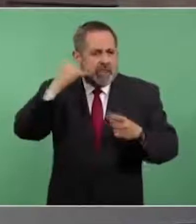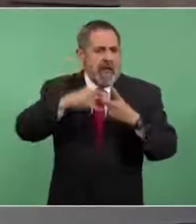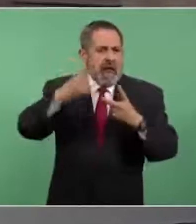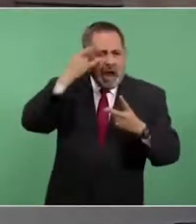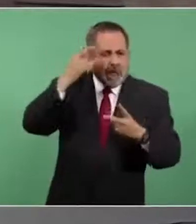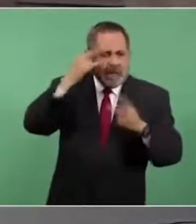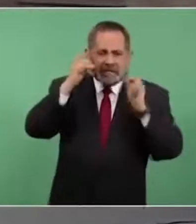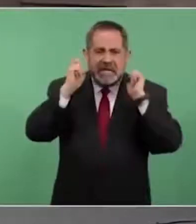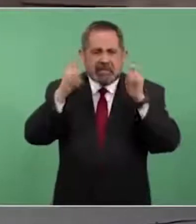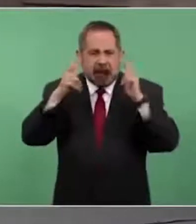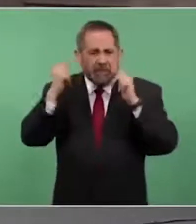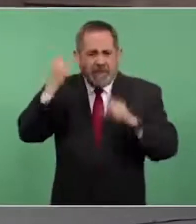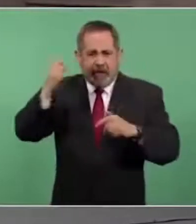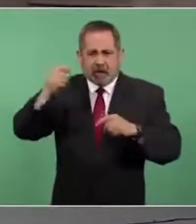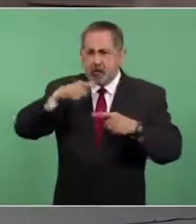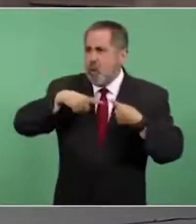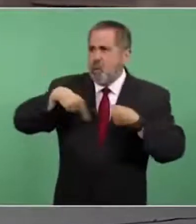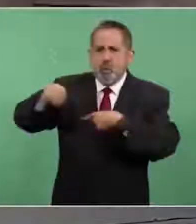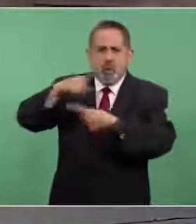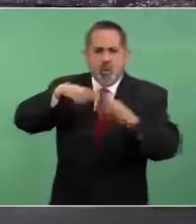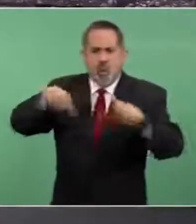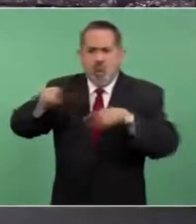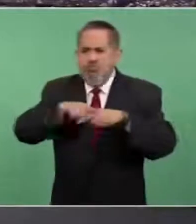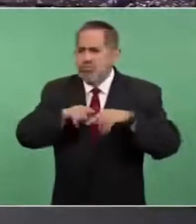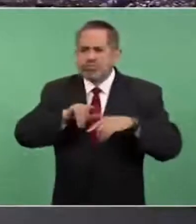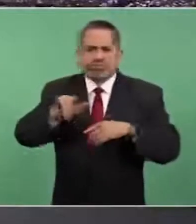y Tabasco.